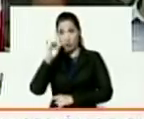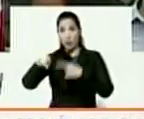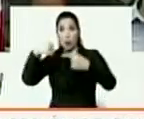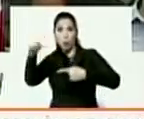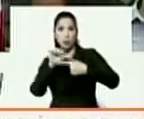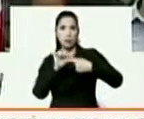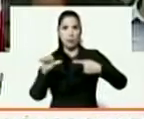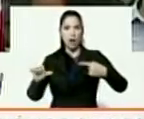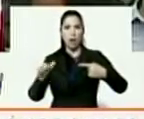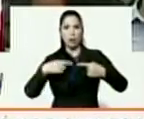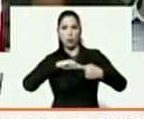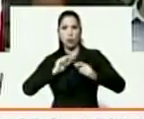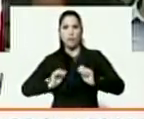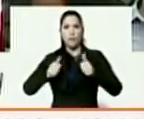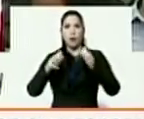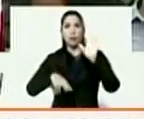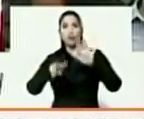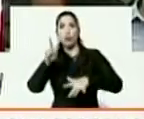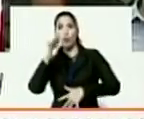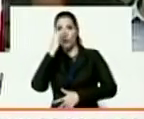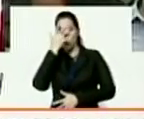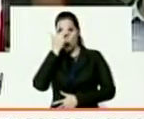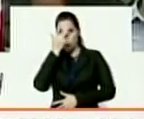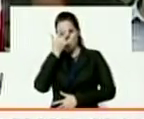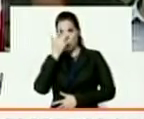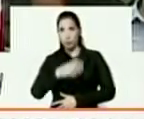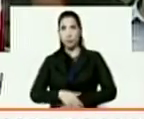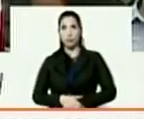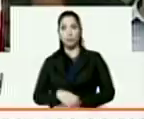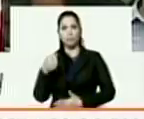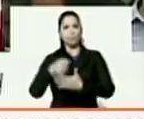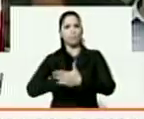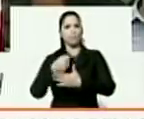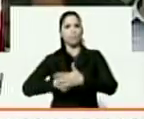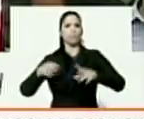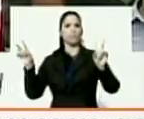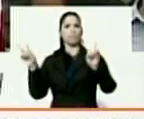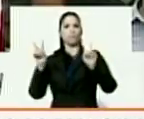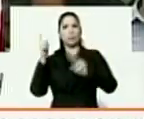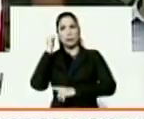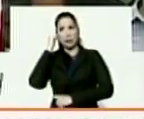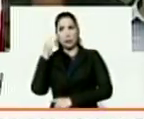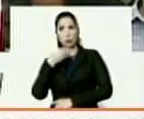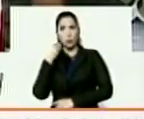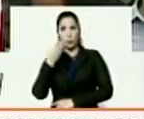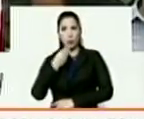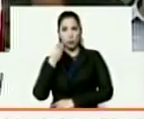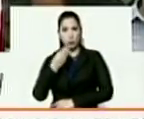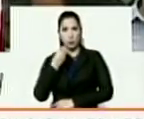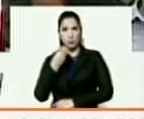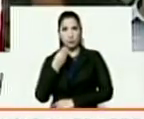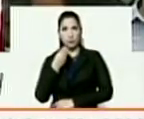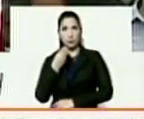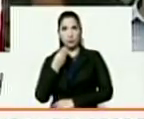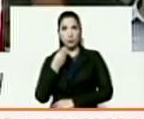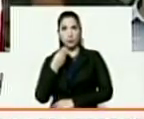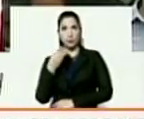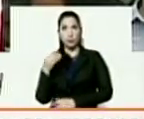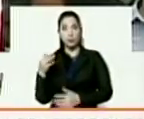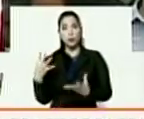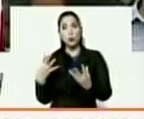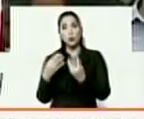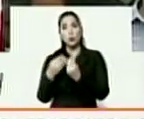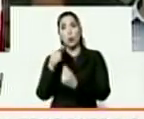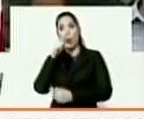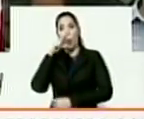arrancamos con el 12 de febrero batalla de la victoria día de la juventud con un josé félix ribas